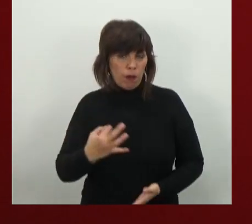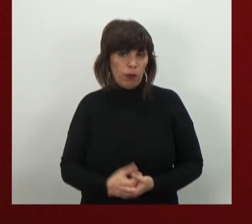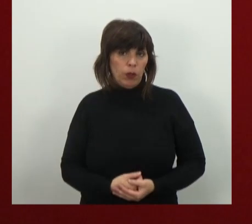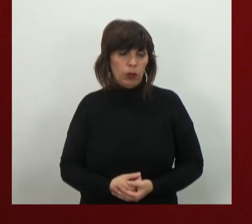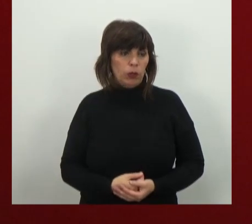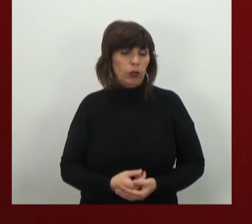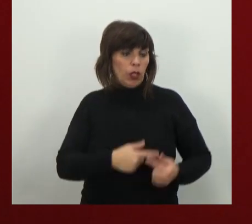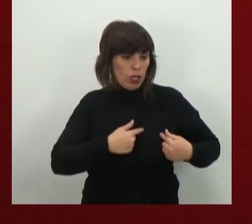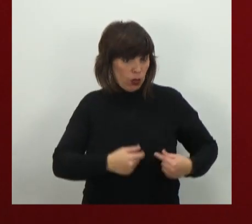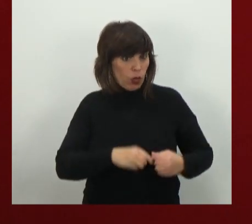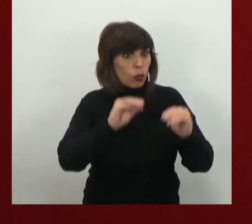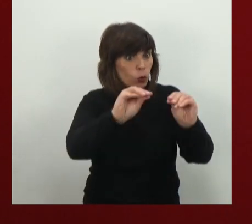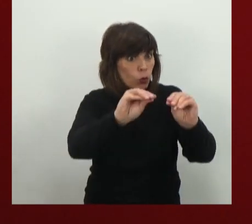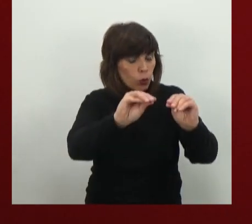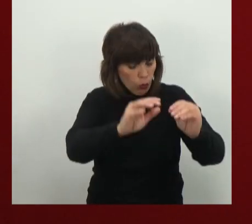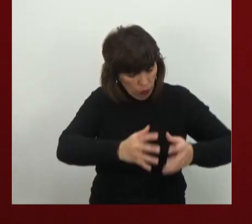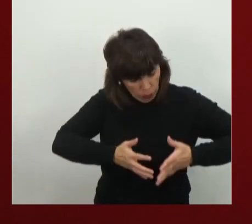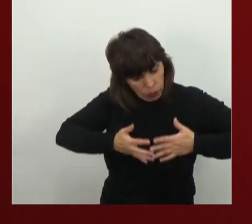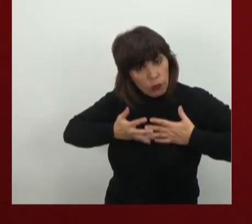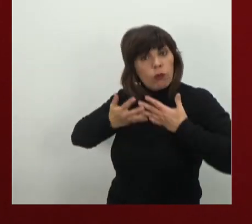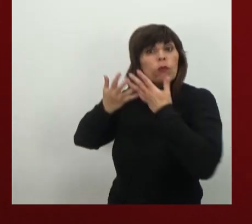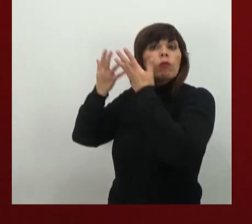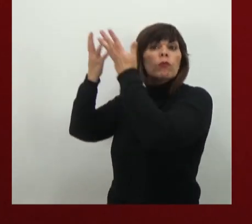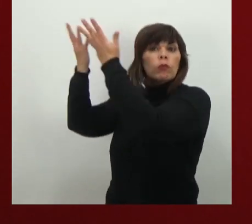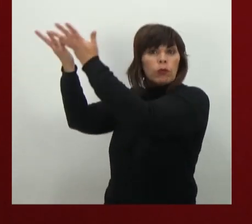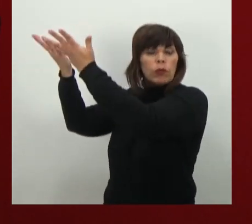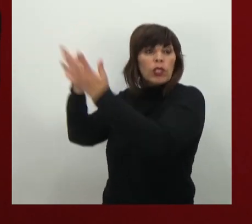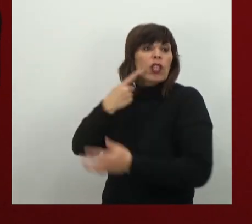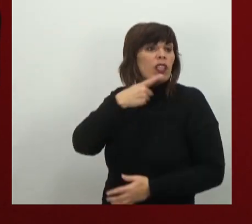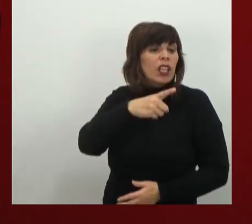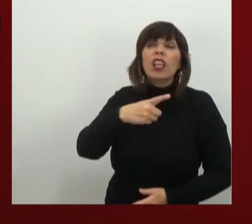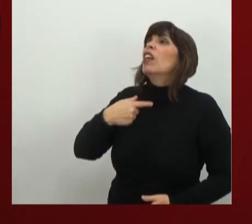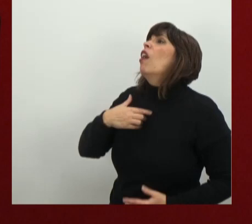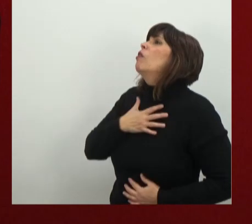Derrama tu corazón delante del Señor. Dile que estás agobiada.